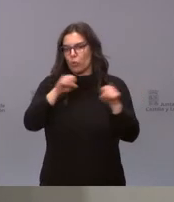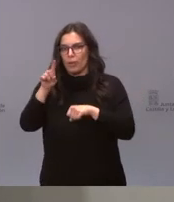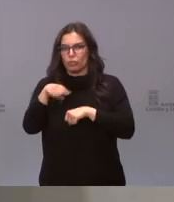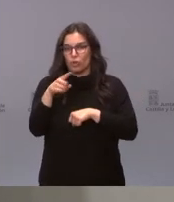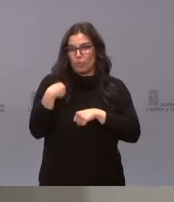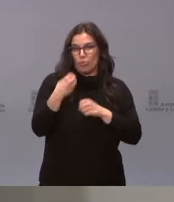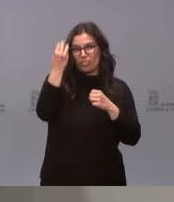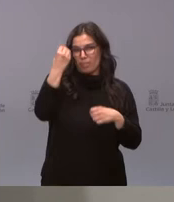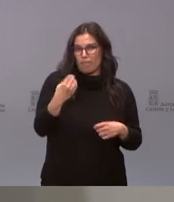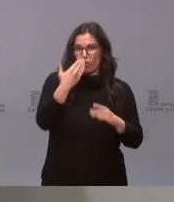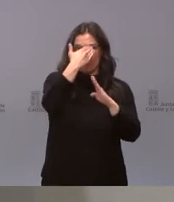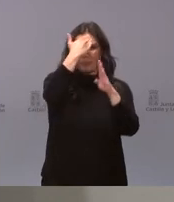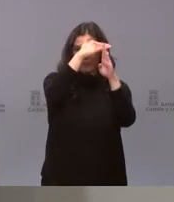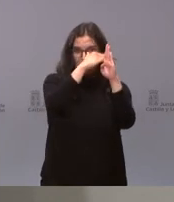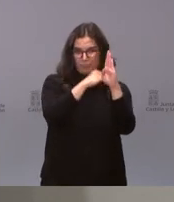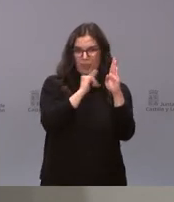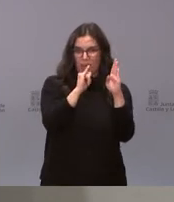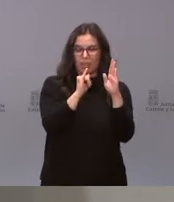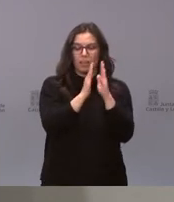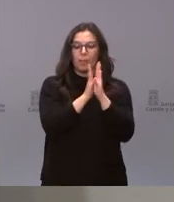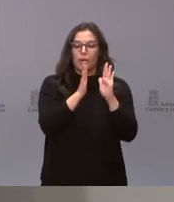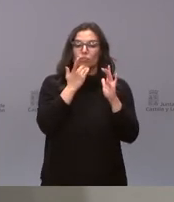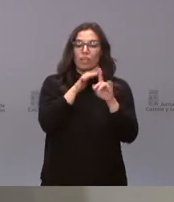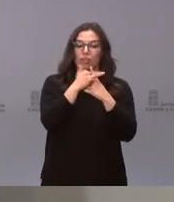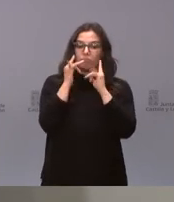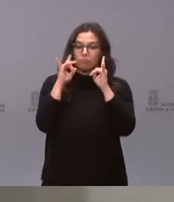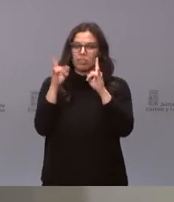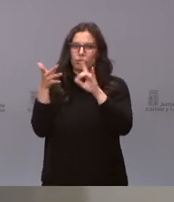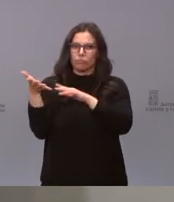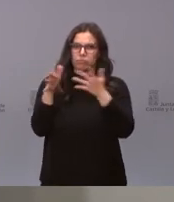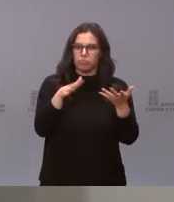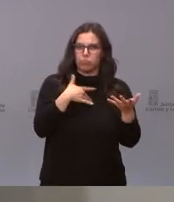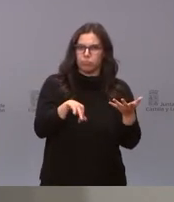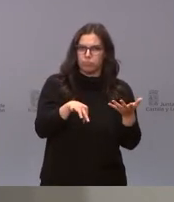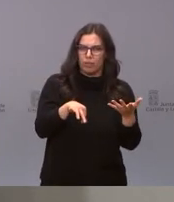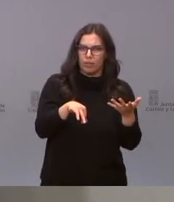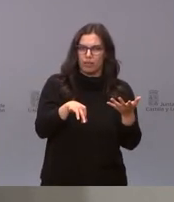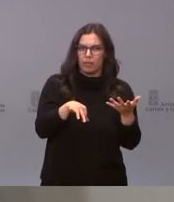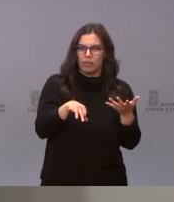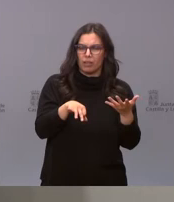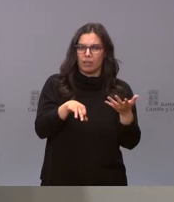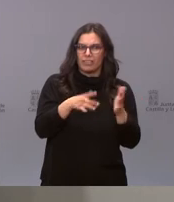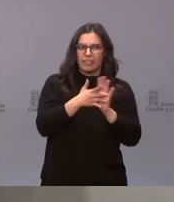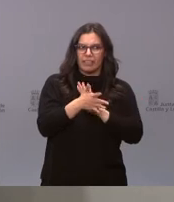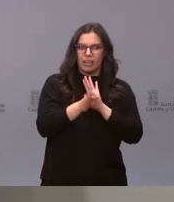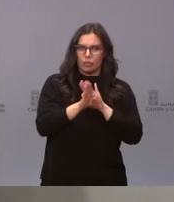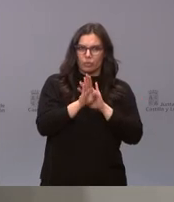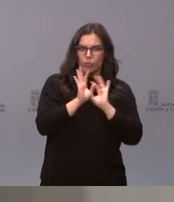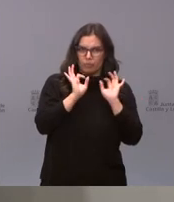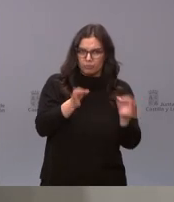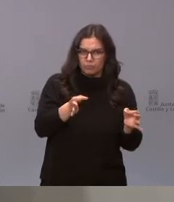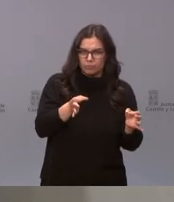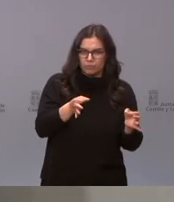el semáforo pero al decaer el estado de alarma eso es aplicación o sea se mantiene una aplicación efectiva y